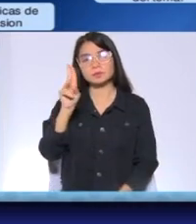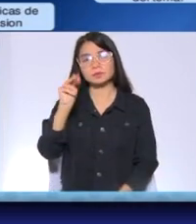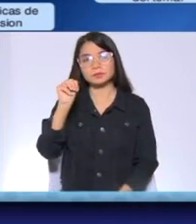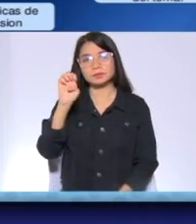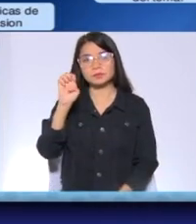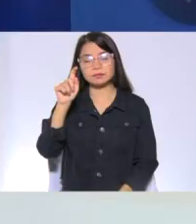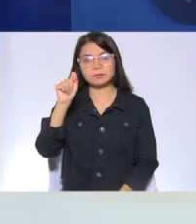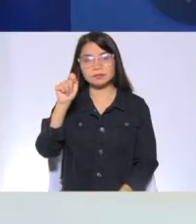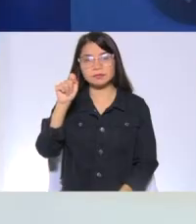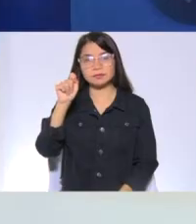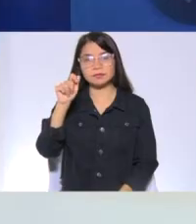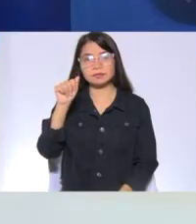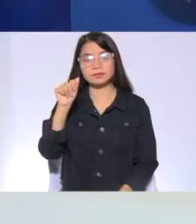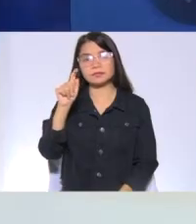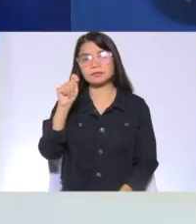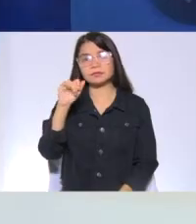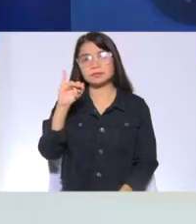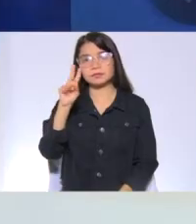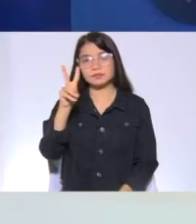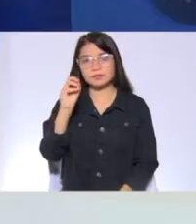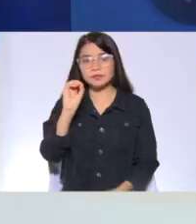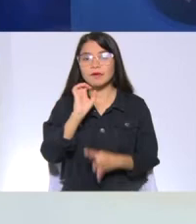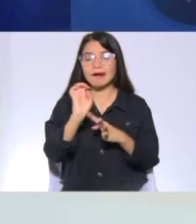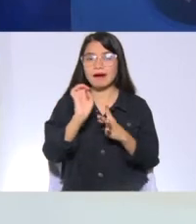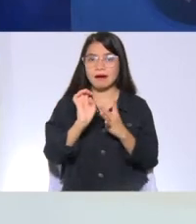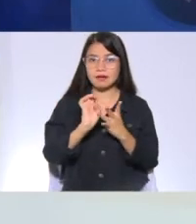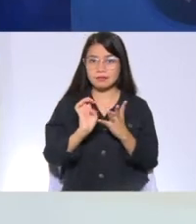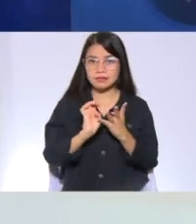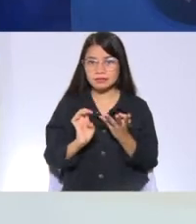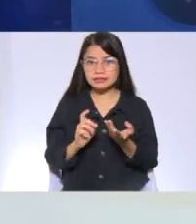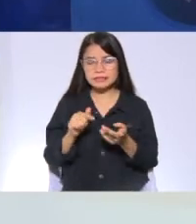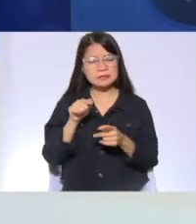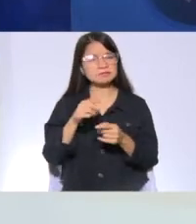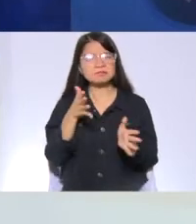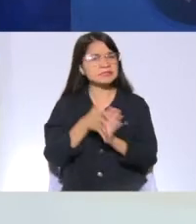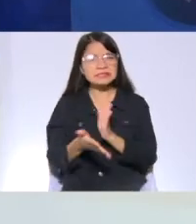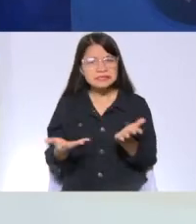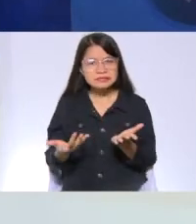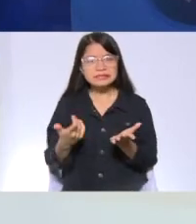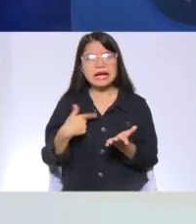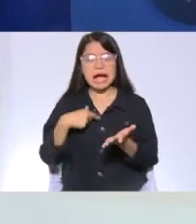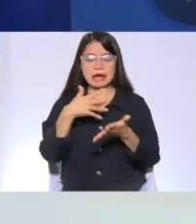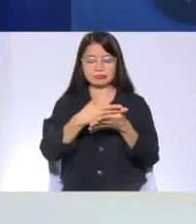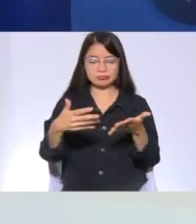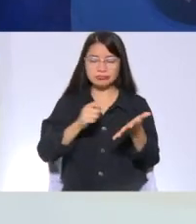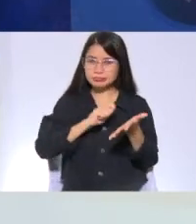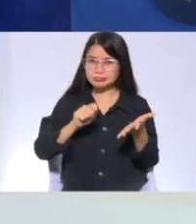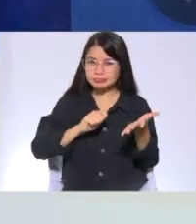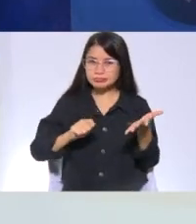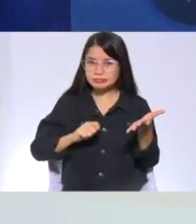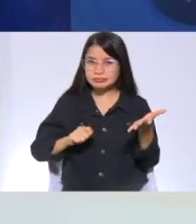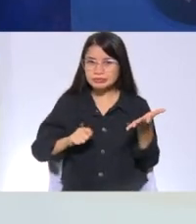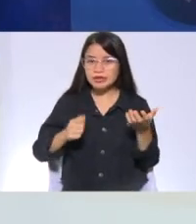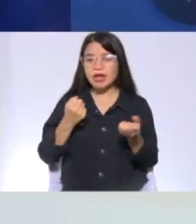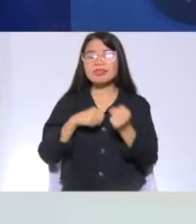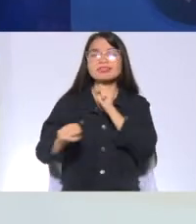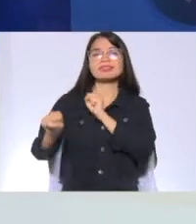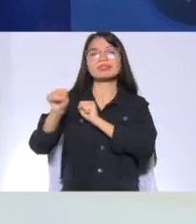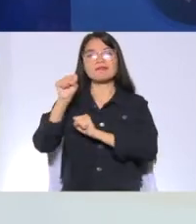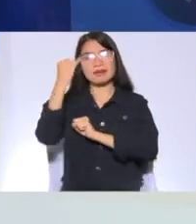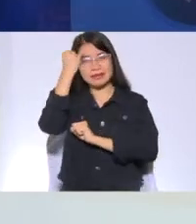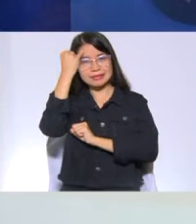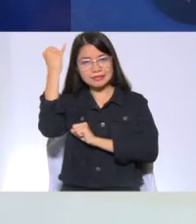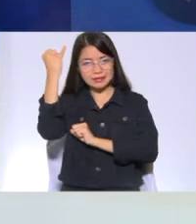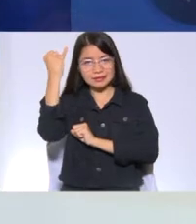argumentamos, lo que hacemos es defender una idea. Hay muchos escritores venezolanos, pero uno de los mejores,